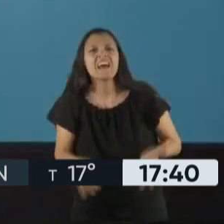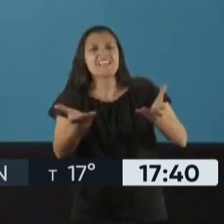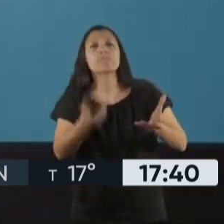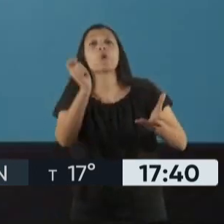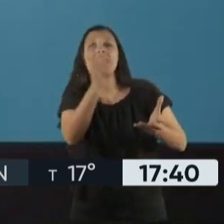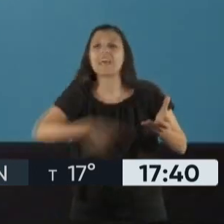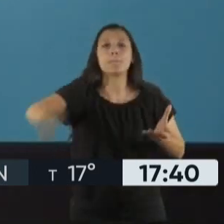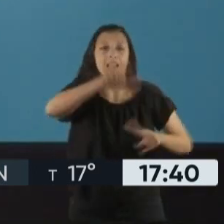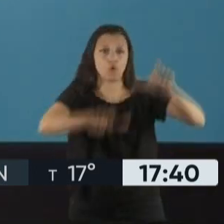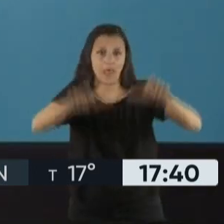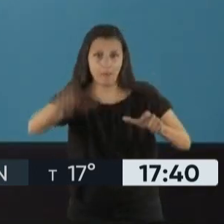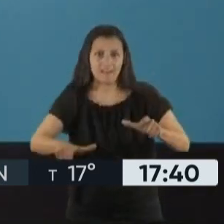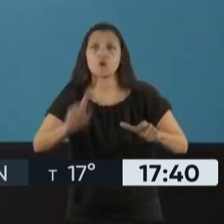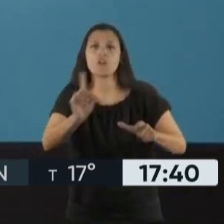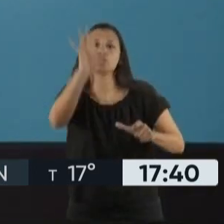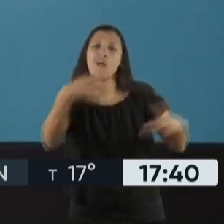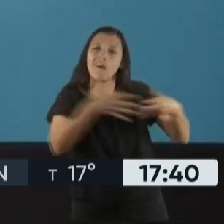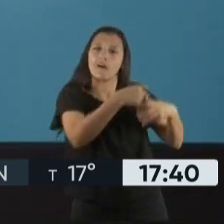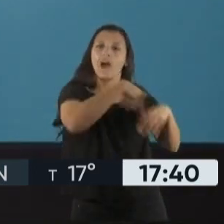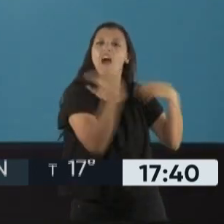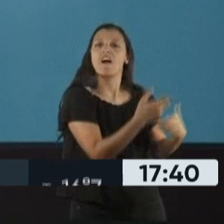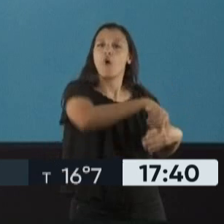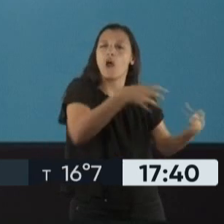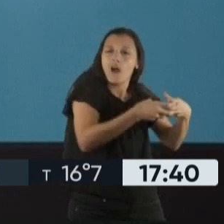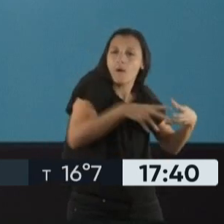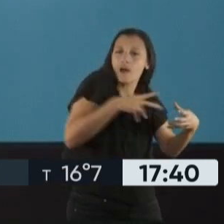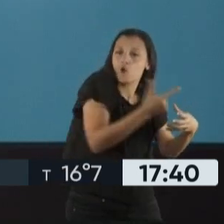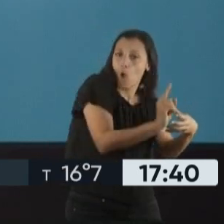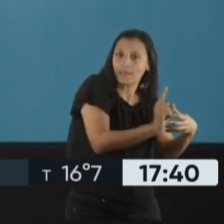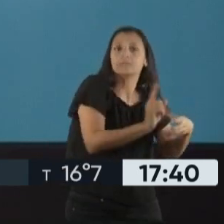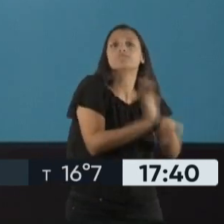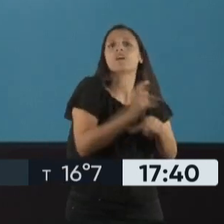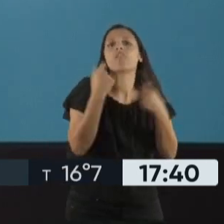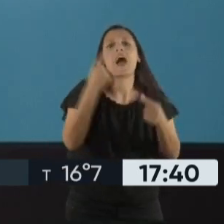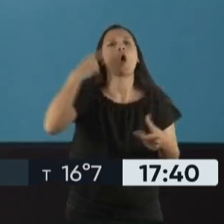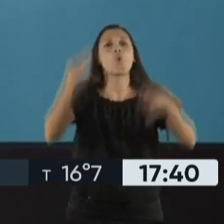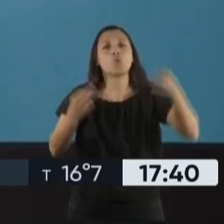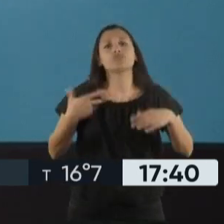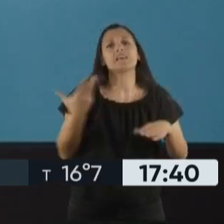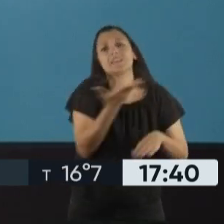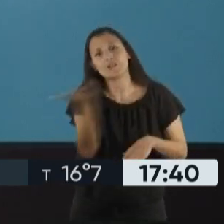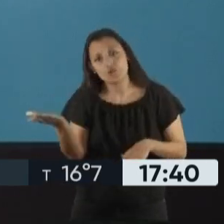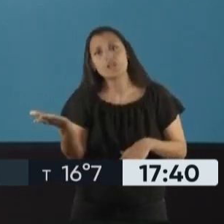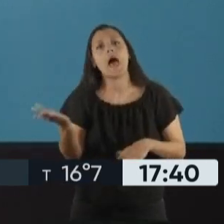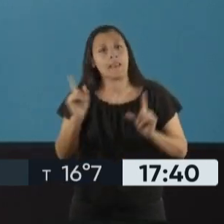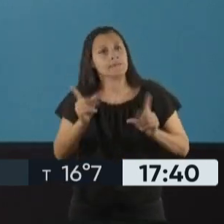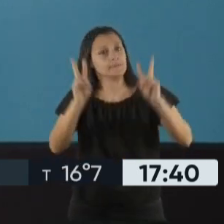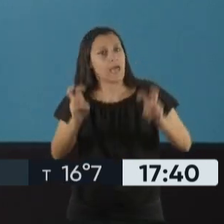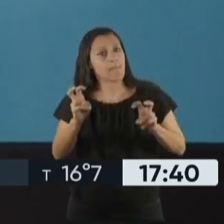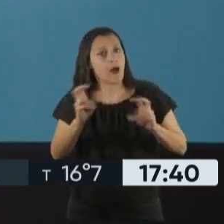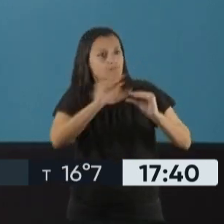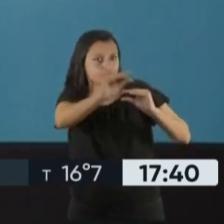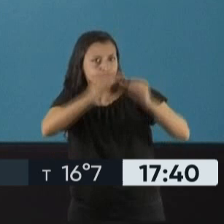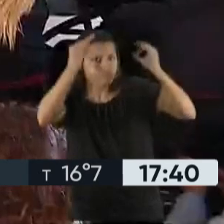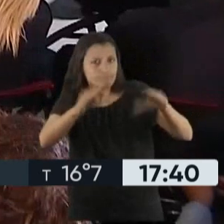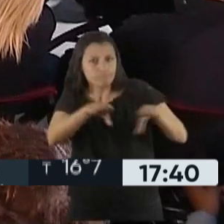las trabajadoras y a los trabajadores. Y esto no es solo una cuestión de justicia social, aunque sí es una cuestión de justicia social, sino